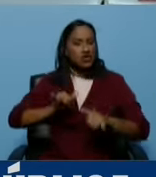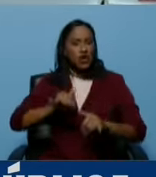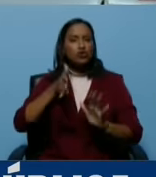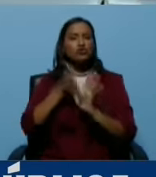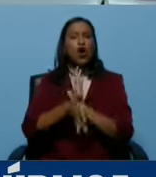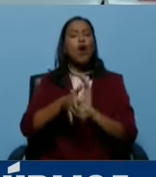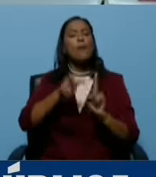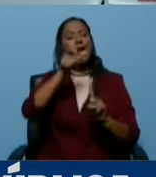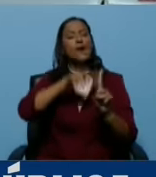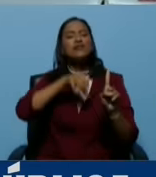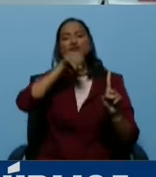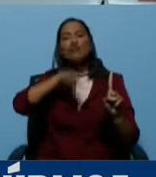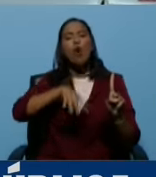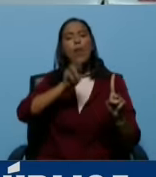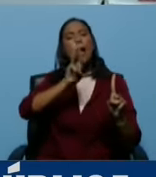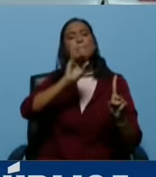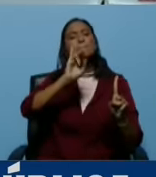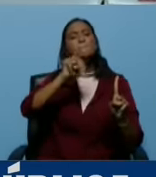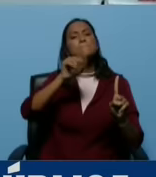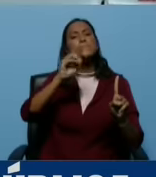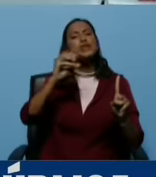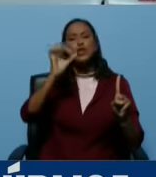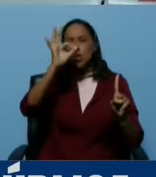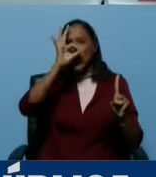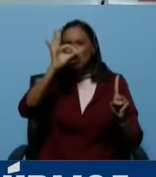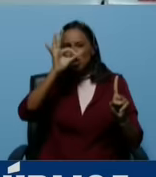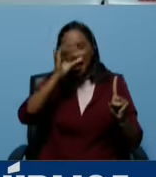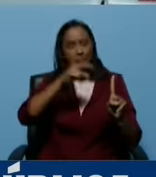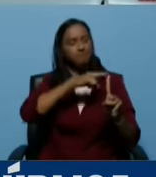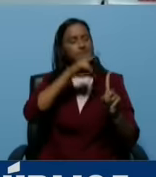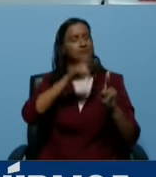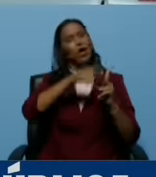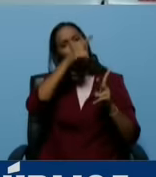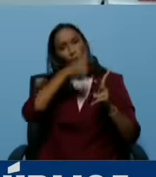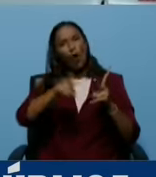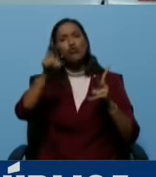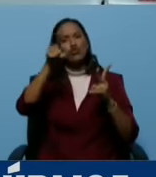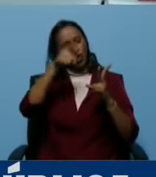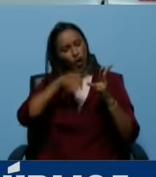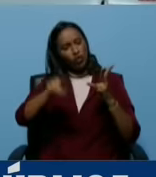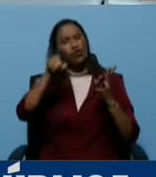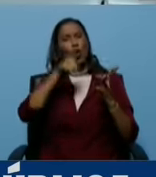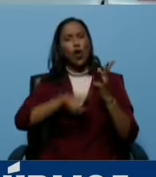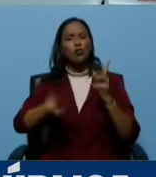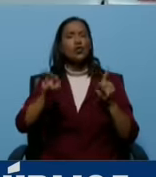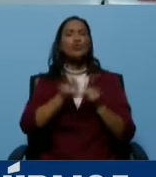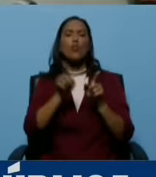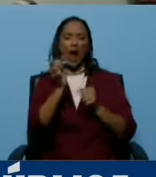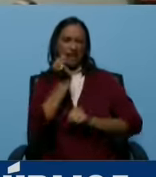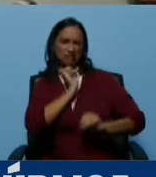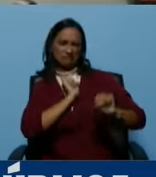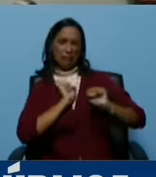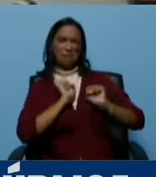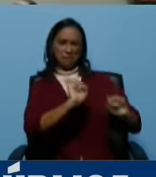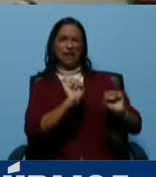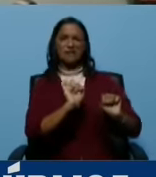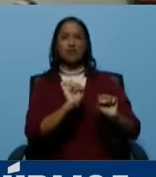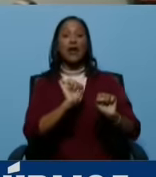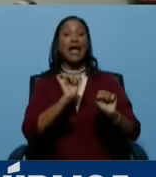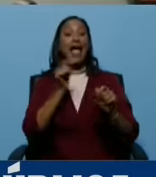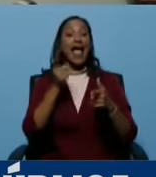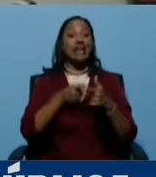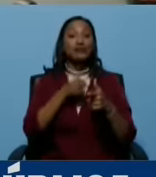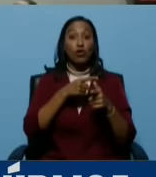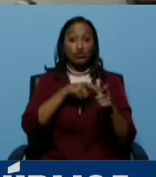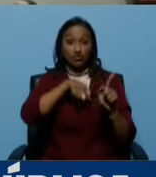Videla, con un gran odio por las clases populares, con un gran desprecio, y lo fueron formando para